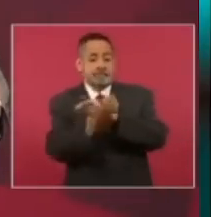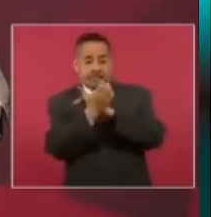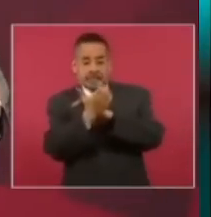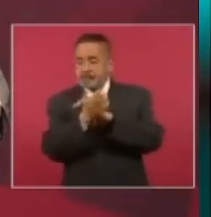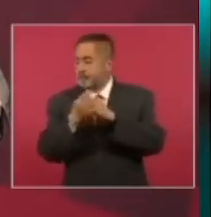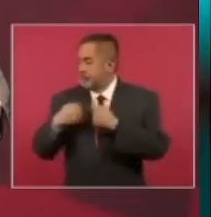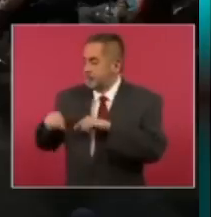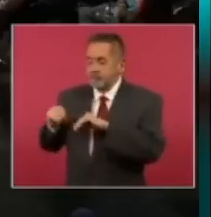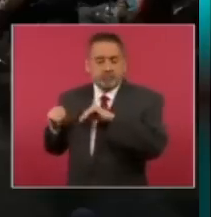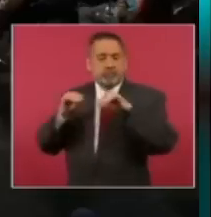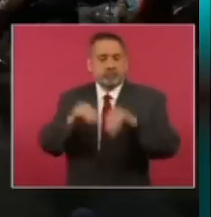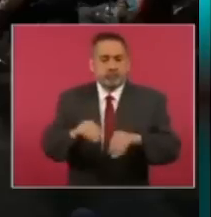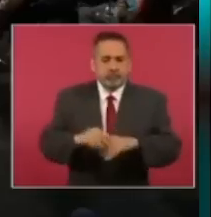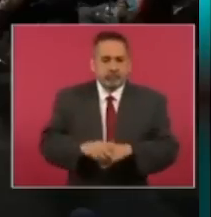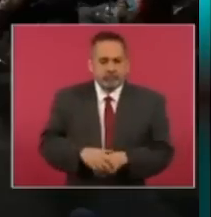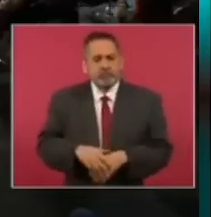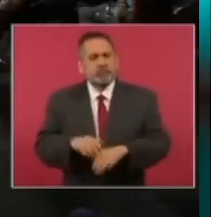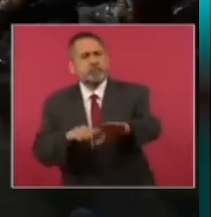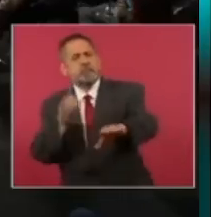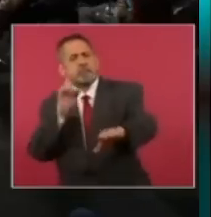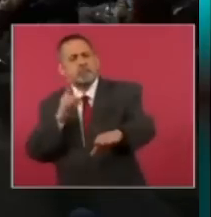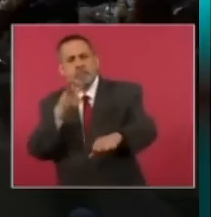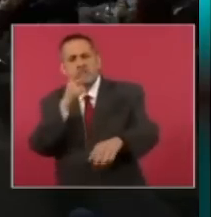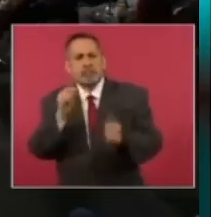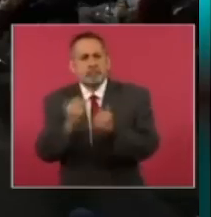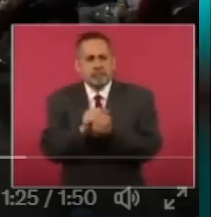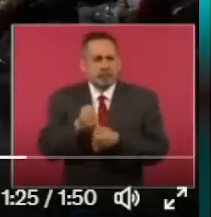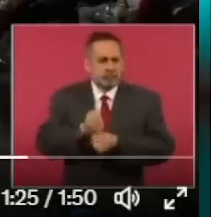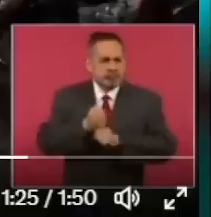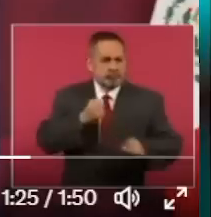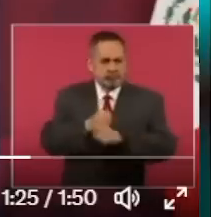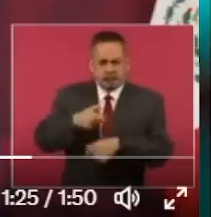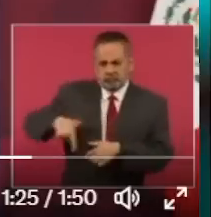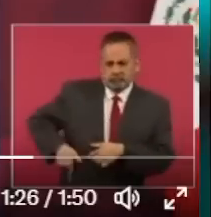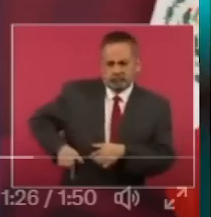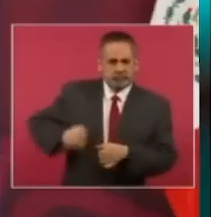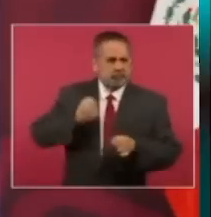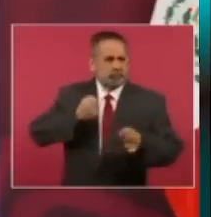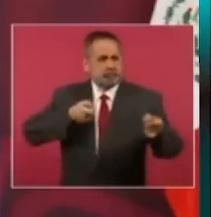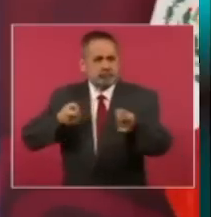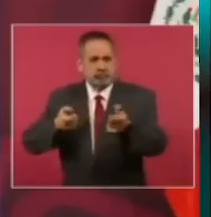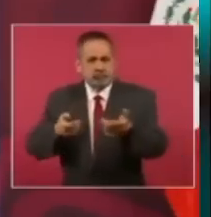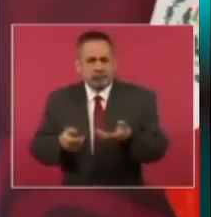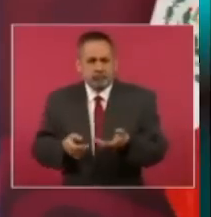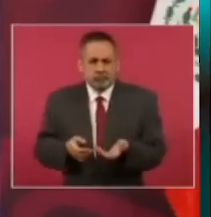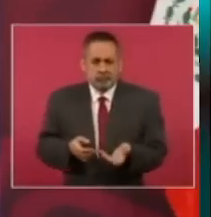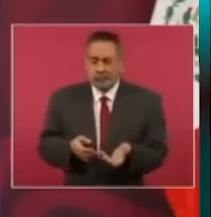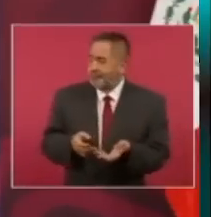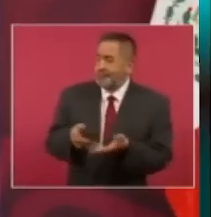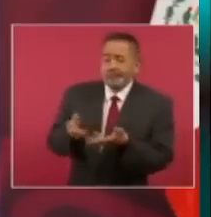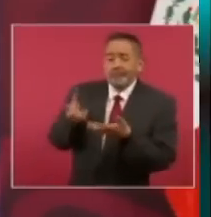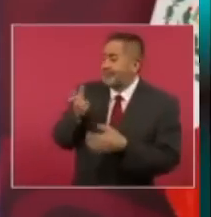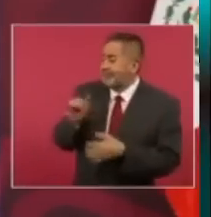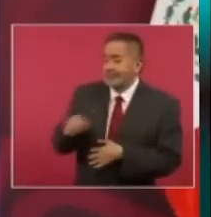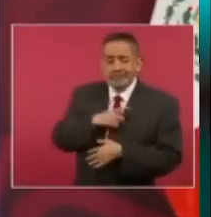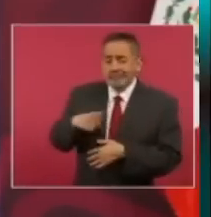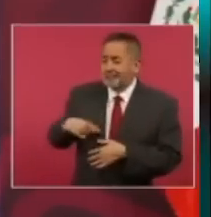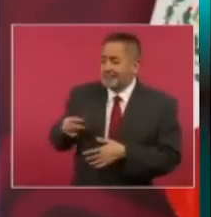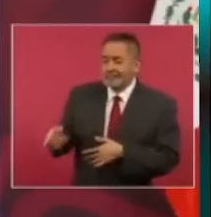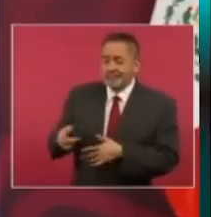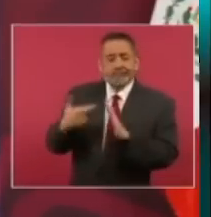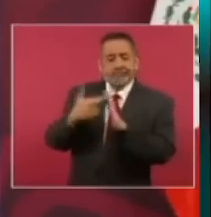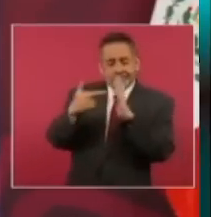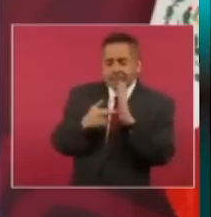que se argumentaba es que iban armados. Es que tienen que ir armados. Está en el reglamento.